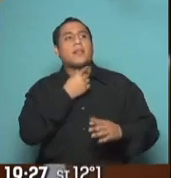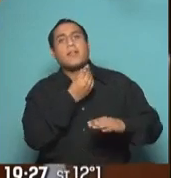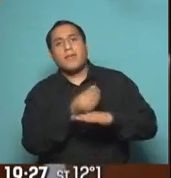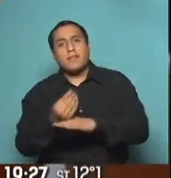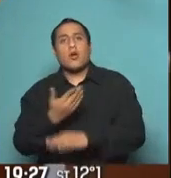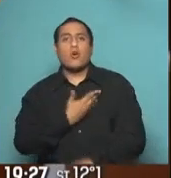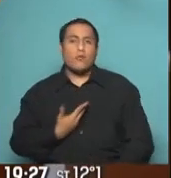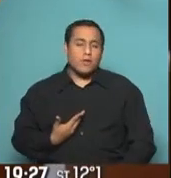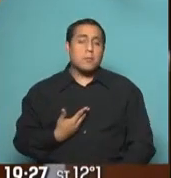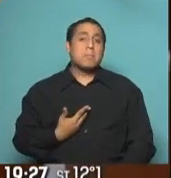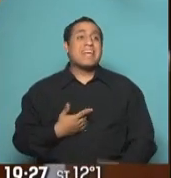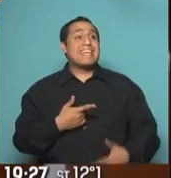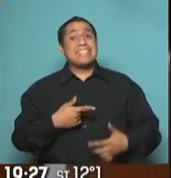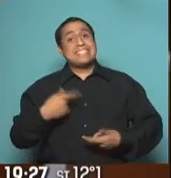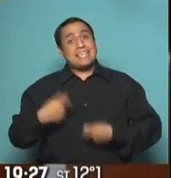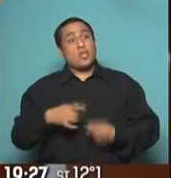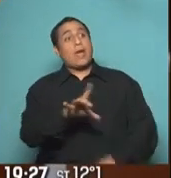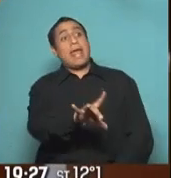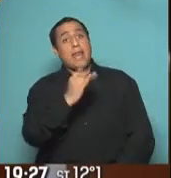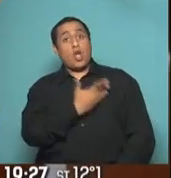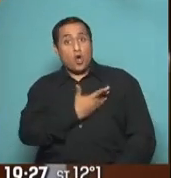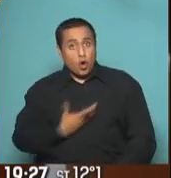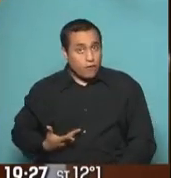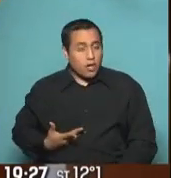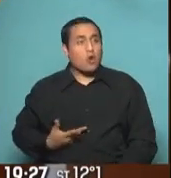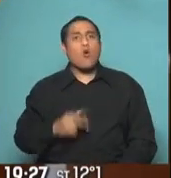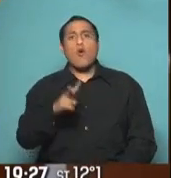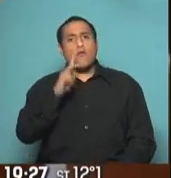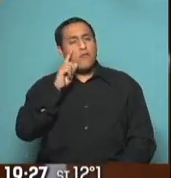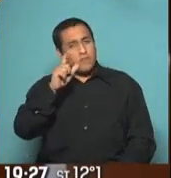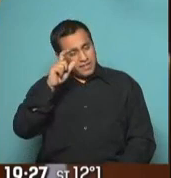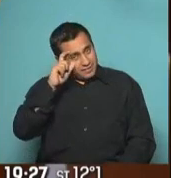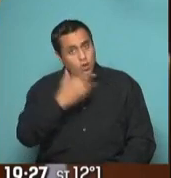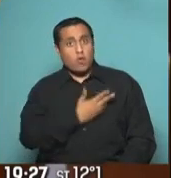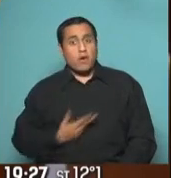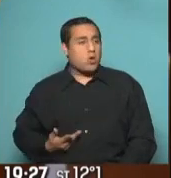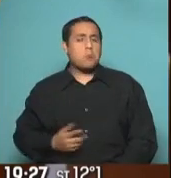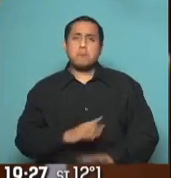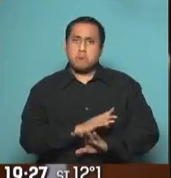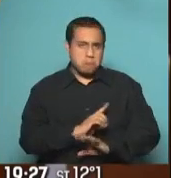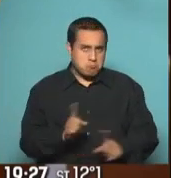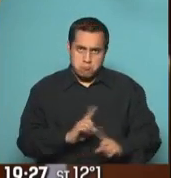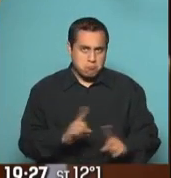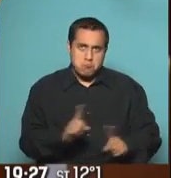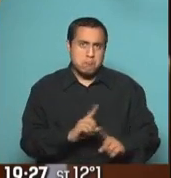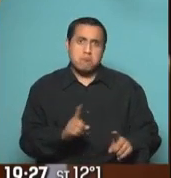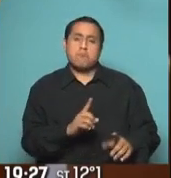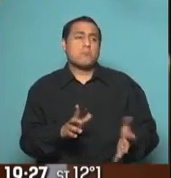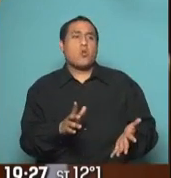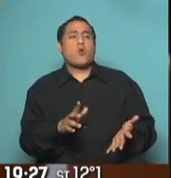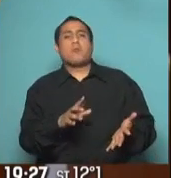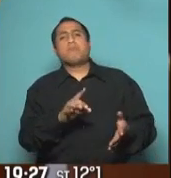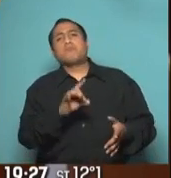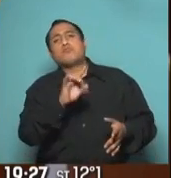santiago del estero no elegimos gobernador ni vice gobernador ni renovamos la cámara provincial somos una cama unicameral que solo